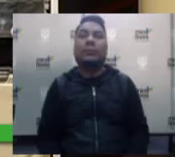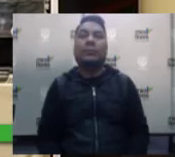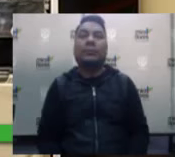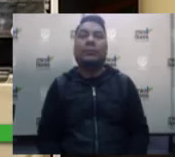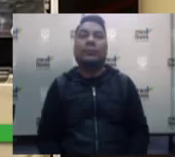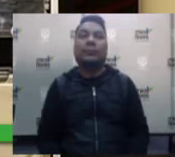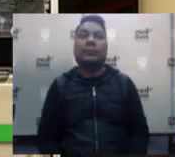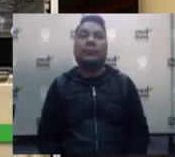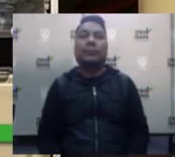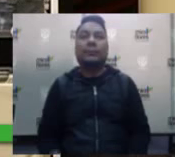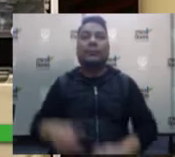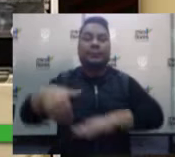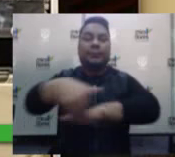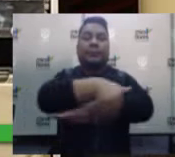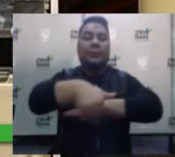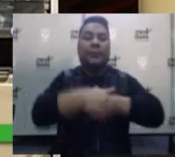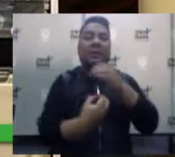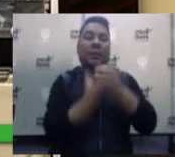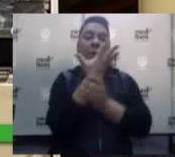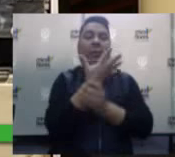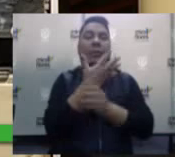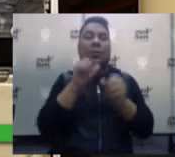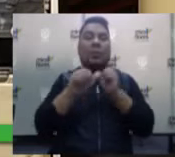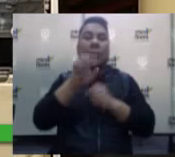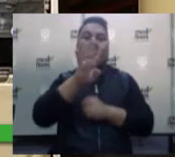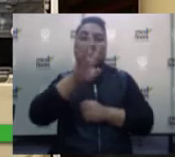La siguiente, avenida Arequipa, cuadra 41.